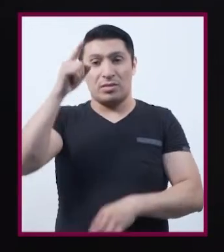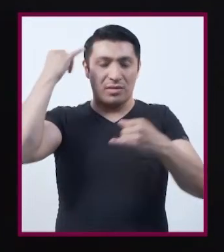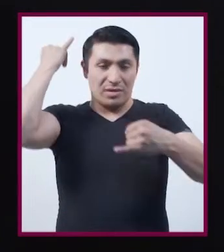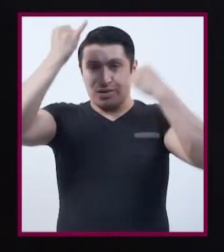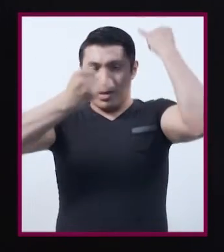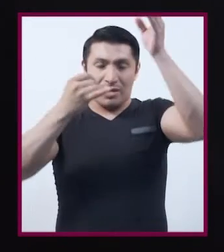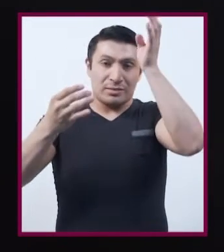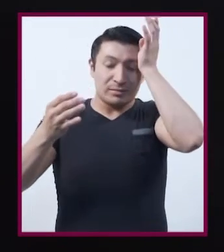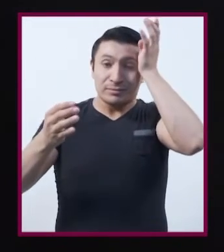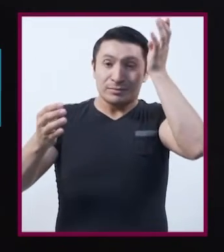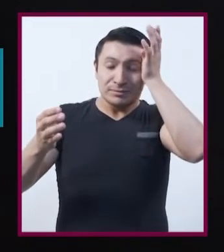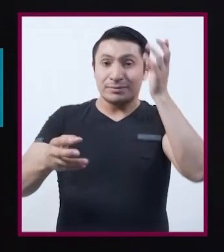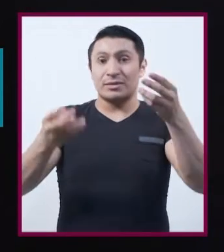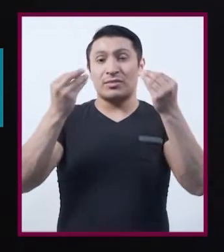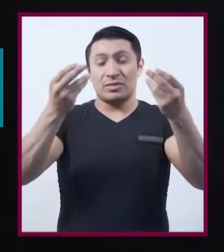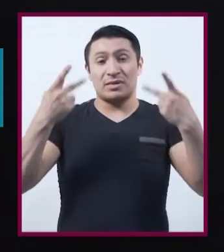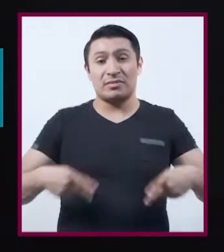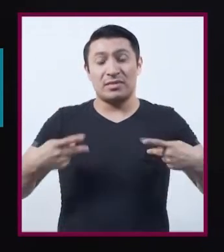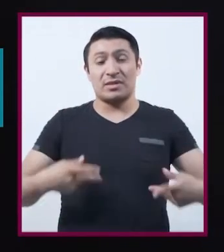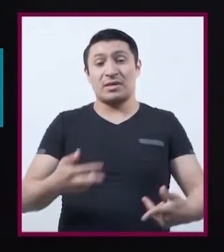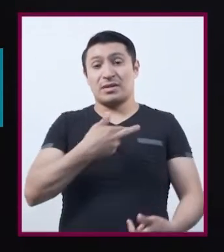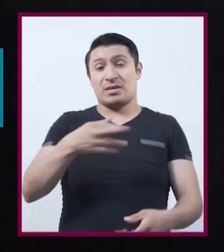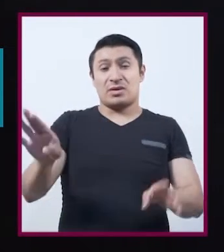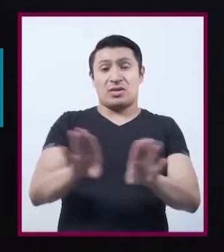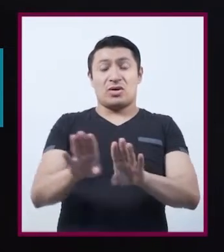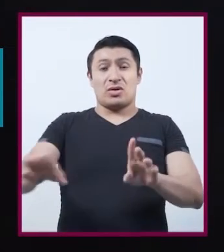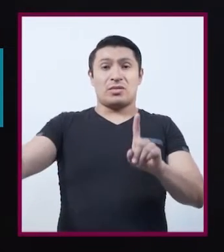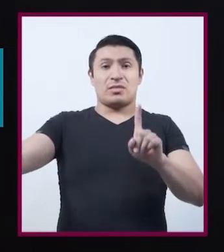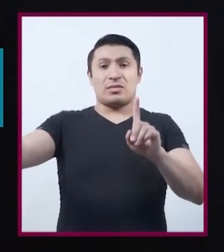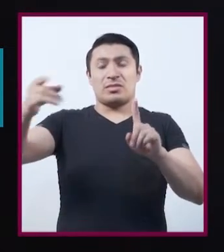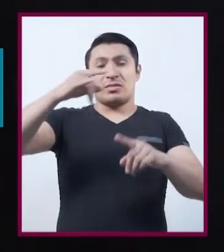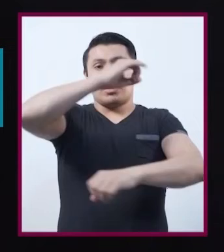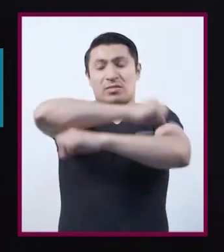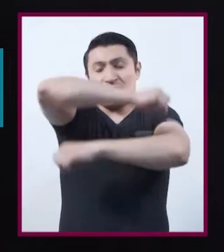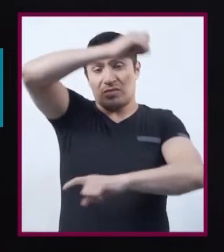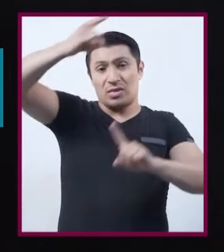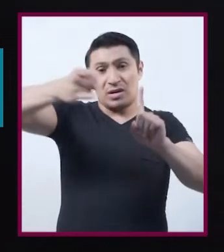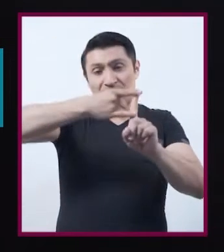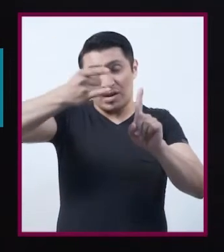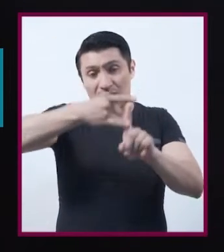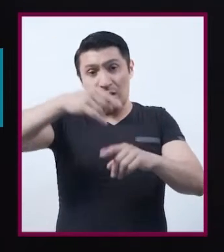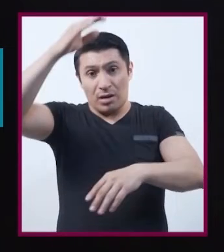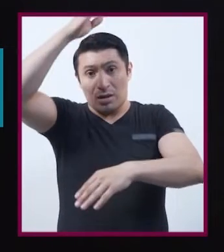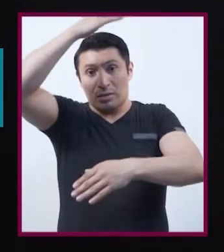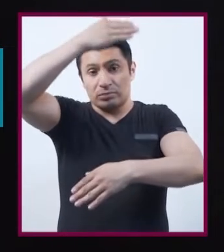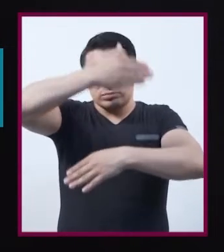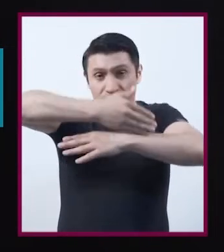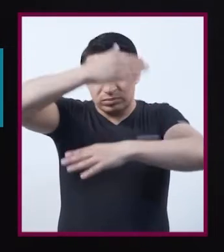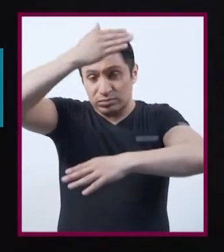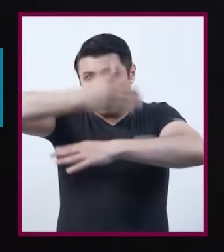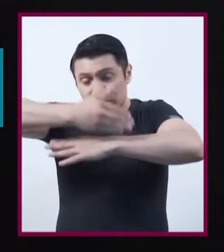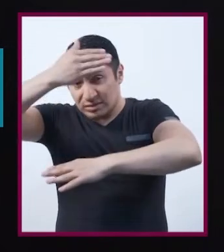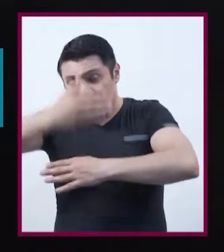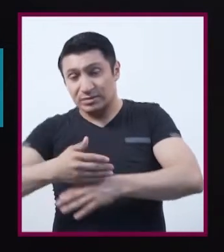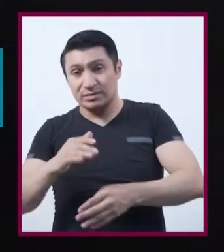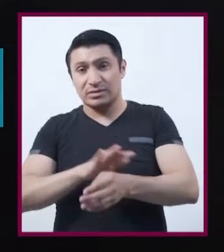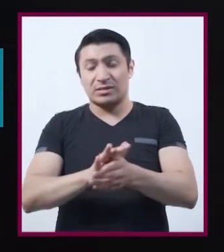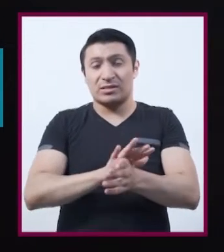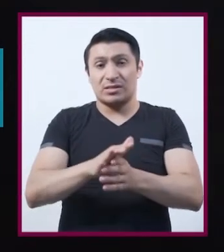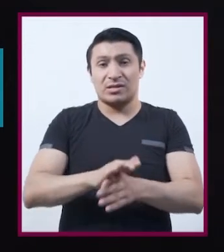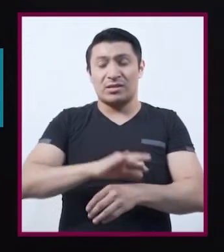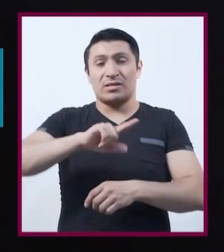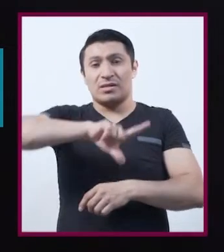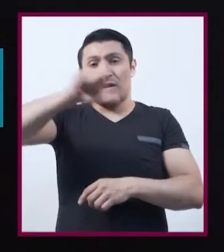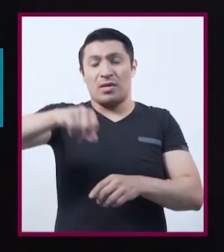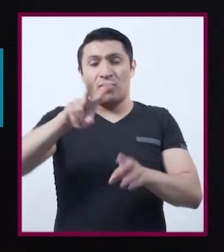fisco. Imagínate, la reacción de muchos mexicanos, ricos o no, fue tapar puertas y ventanas de su casa. En cualquier caso, pocos